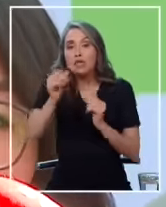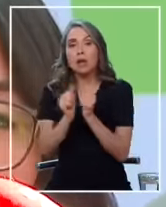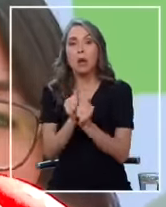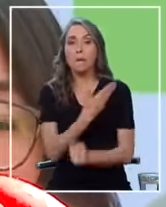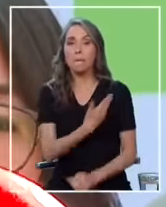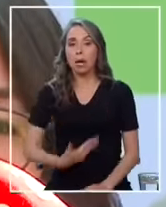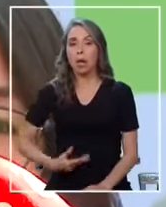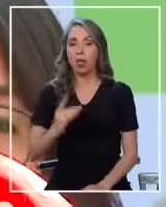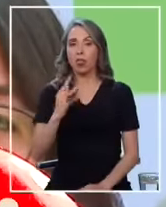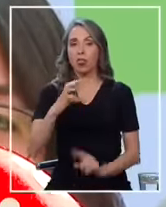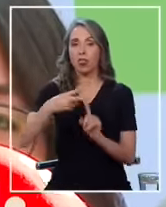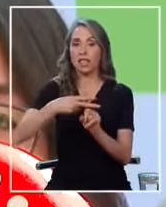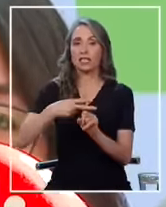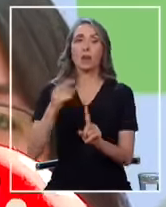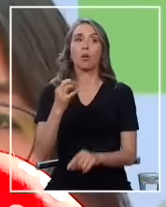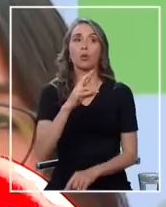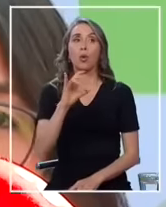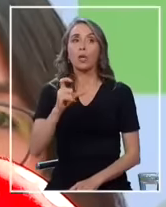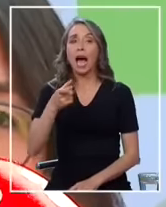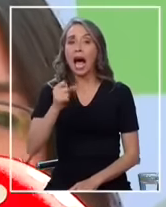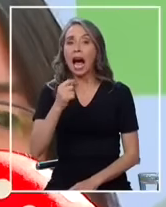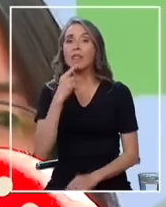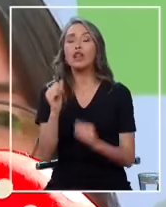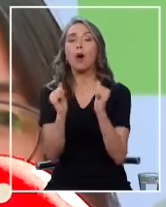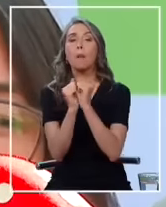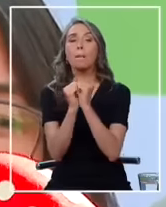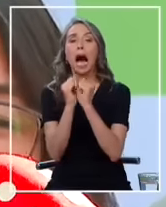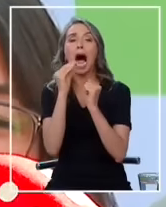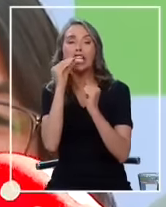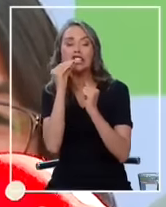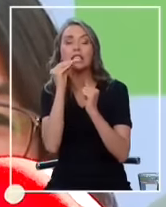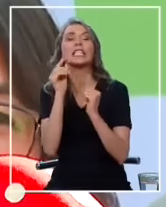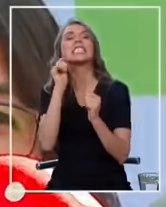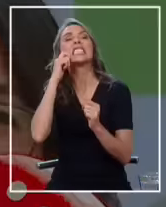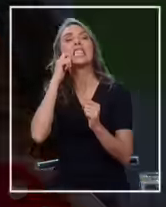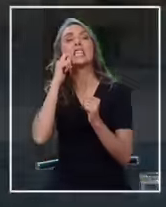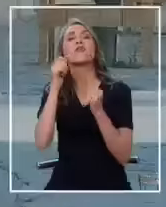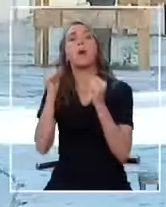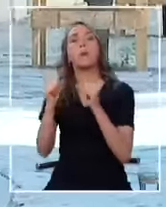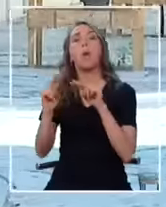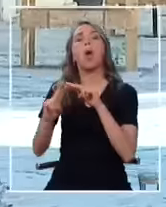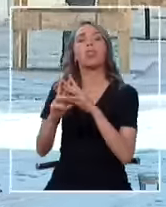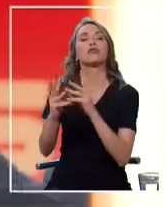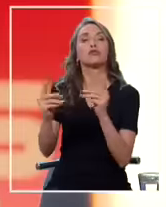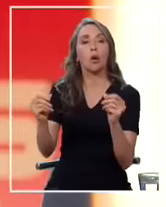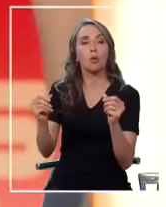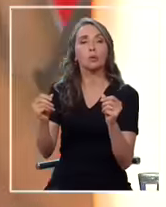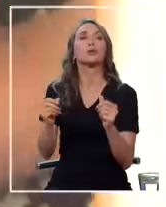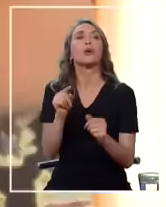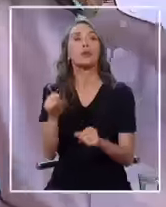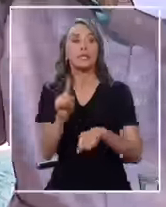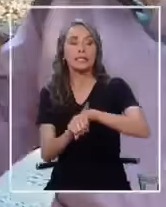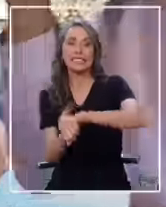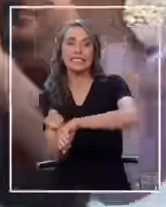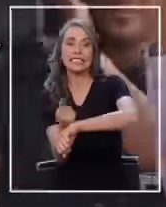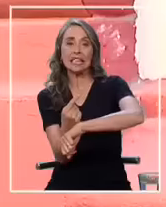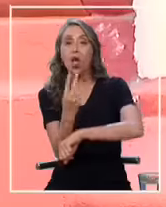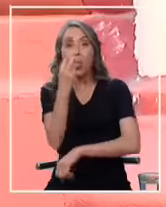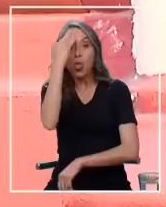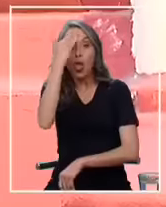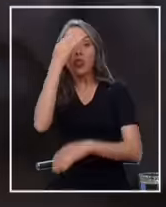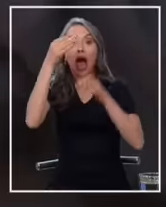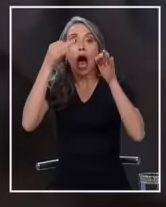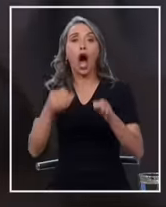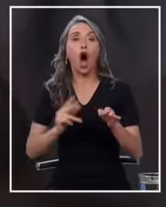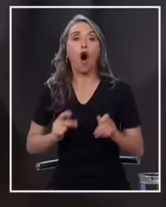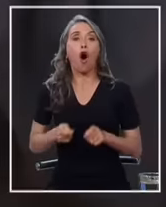él dijo que el pan estaba crujiente, así que yo creo que aquí va a haber humo blanco. Conversaciones a contrarreloj a 2 días que se